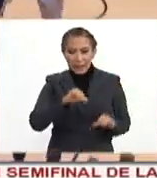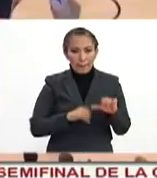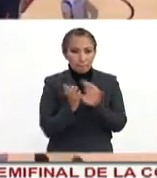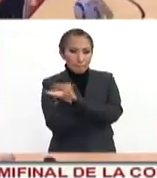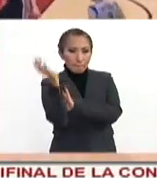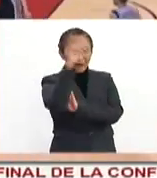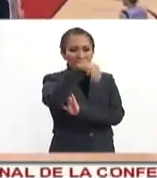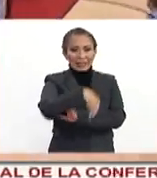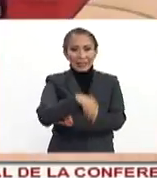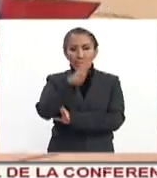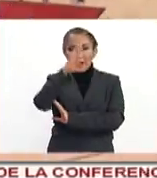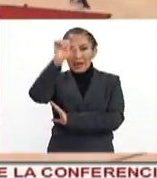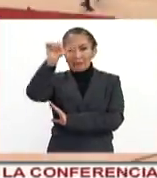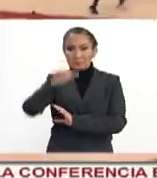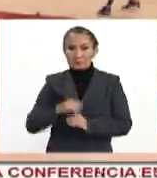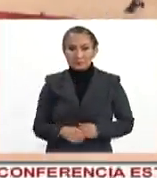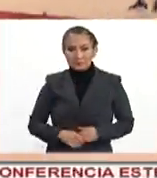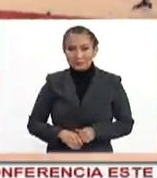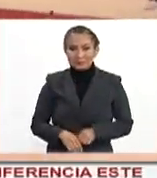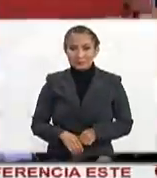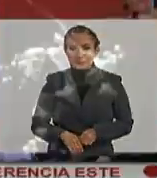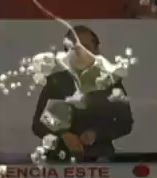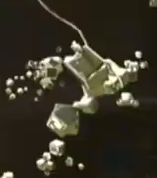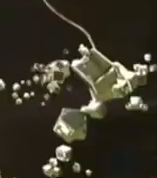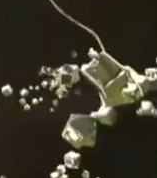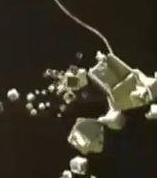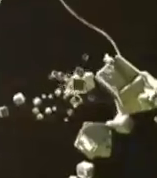los playoffs de la NBA.